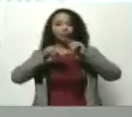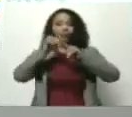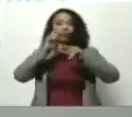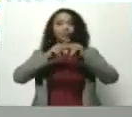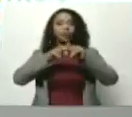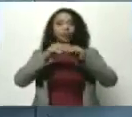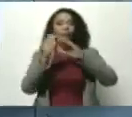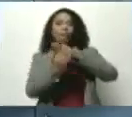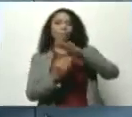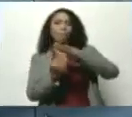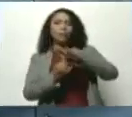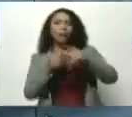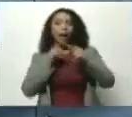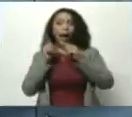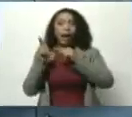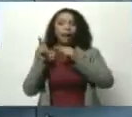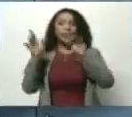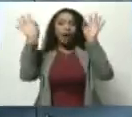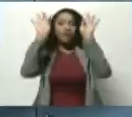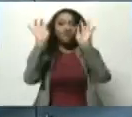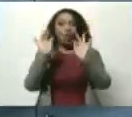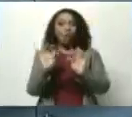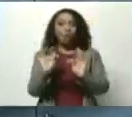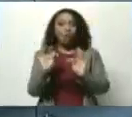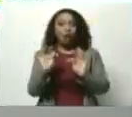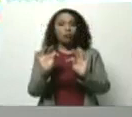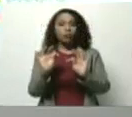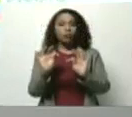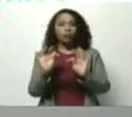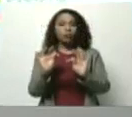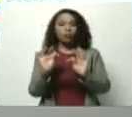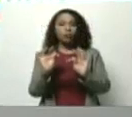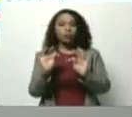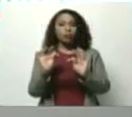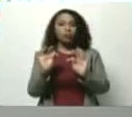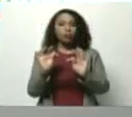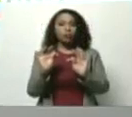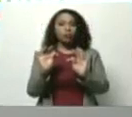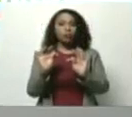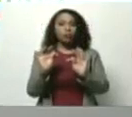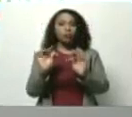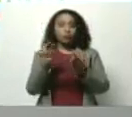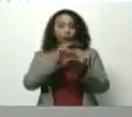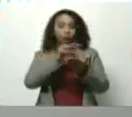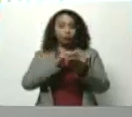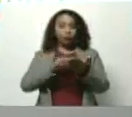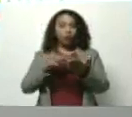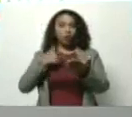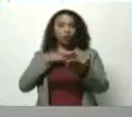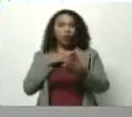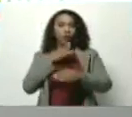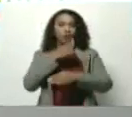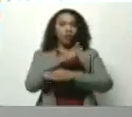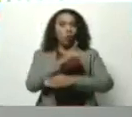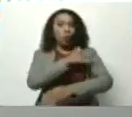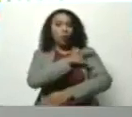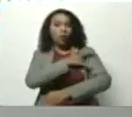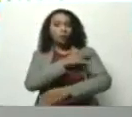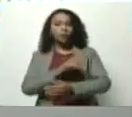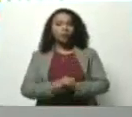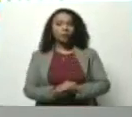basándose en aquellos modelos que leímos cuando estudiamos en la universidad